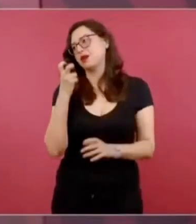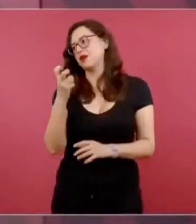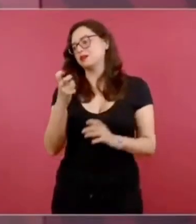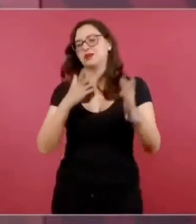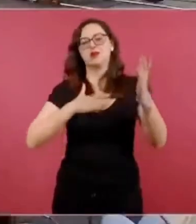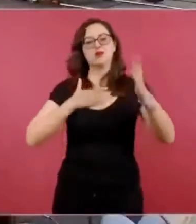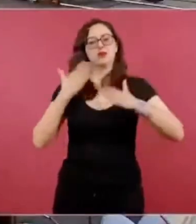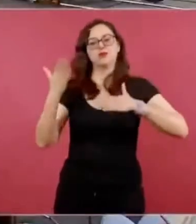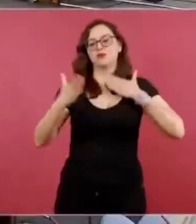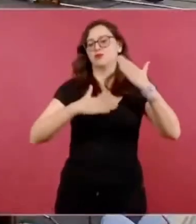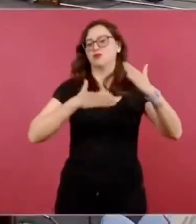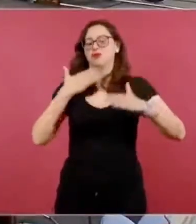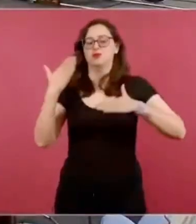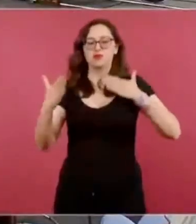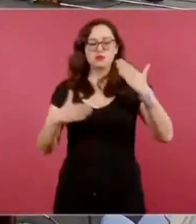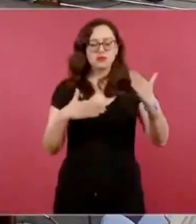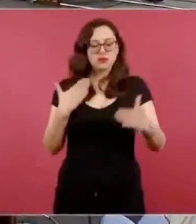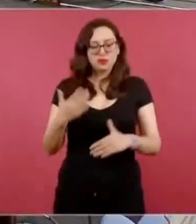Claro que